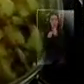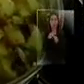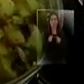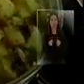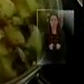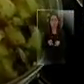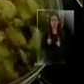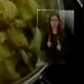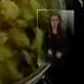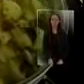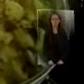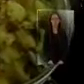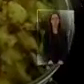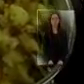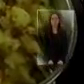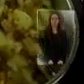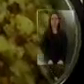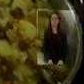come.